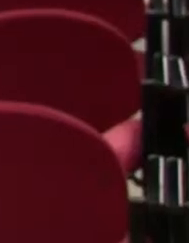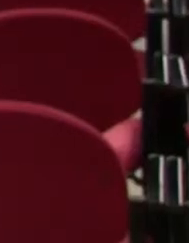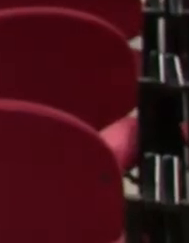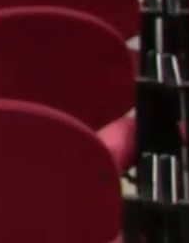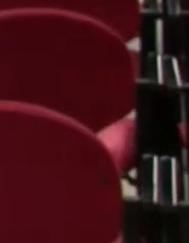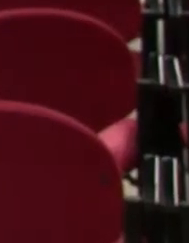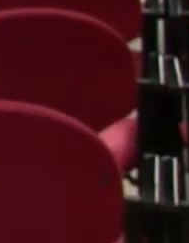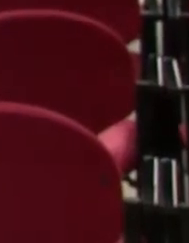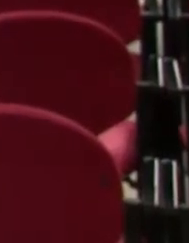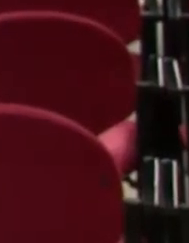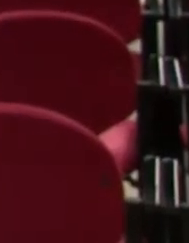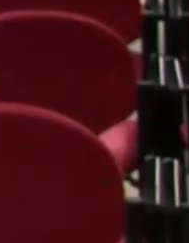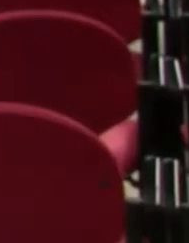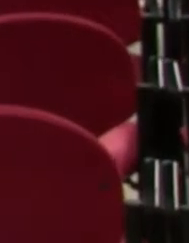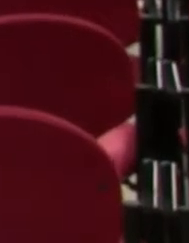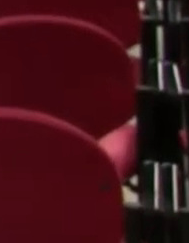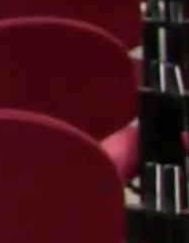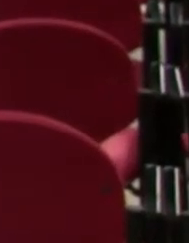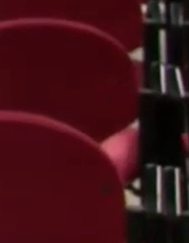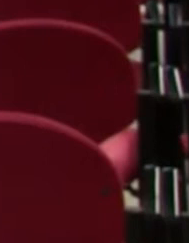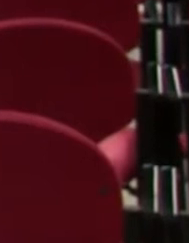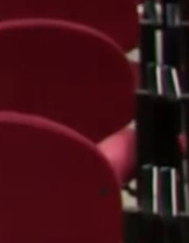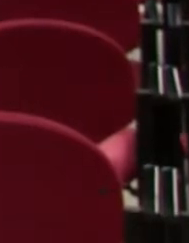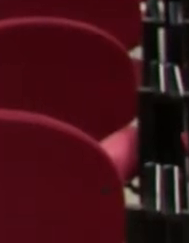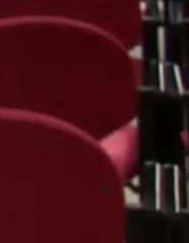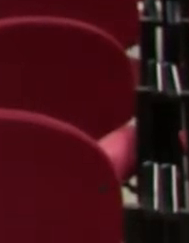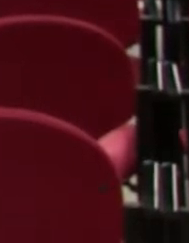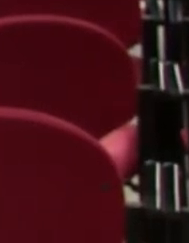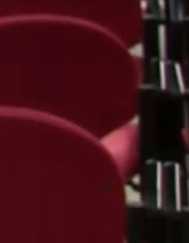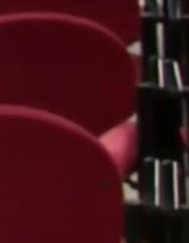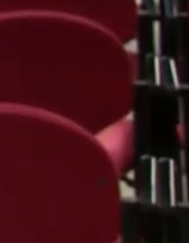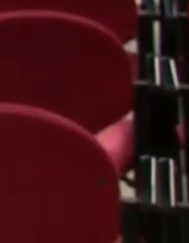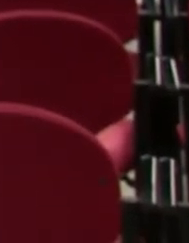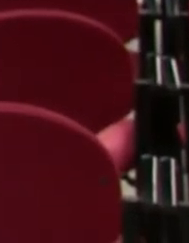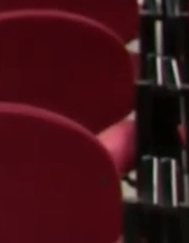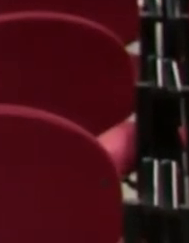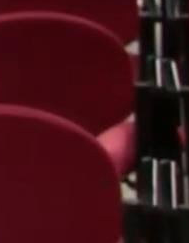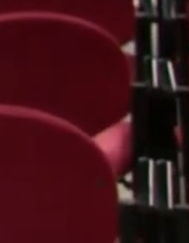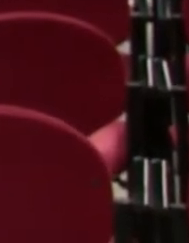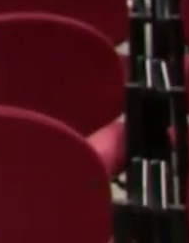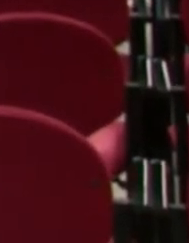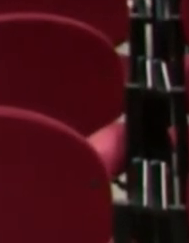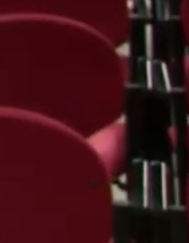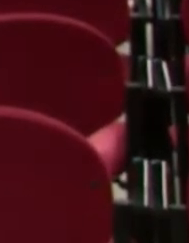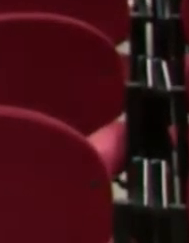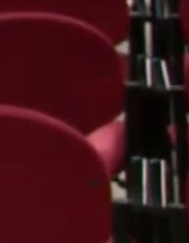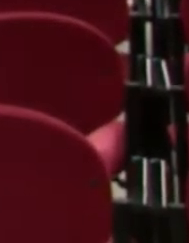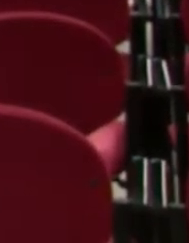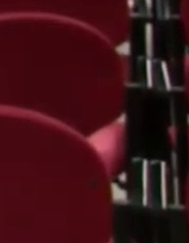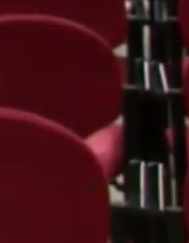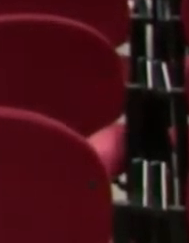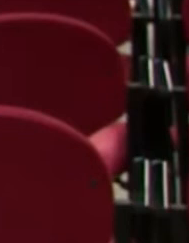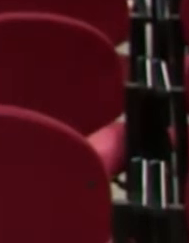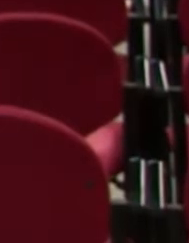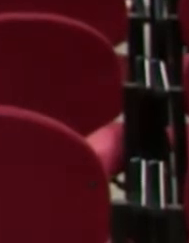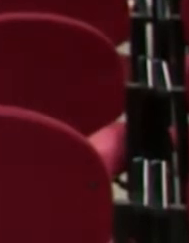Me parece que hay un compromiso de funcionarios públicos y de la gente del ayuntamiento,